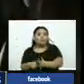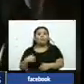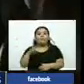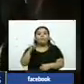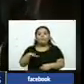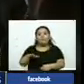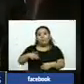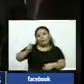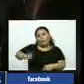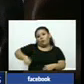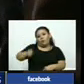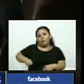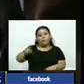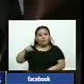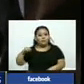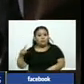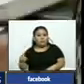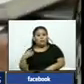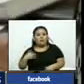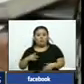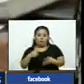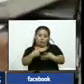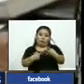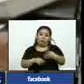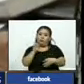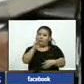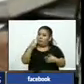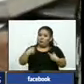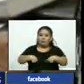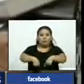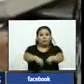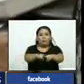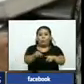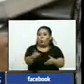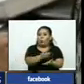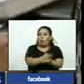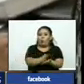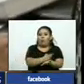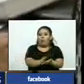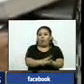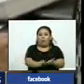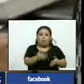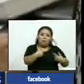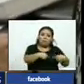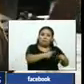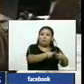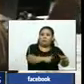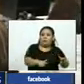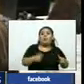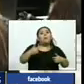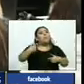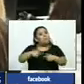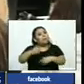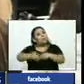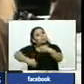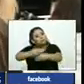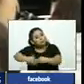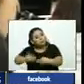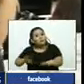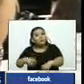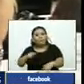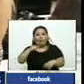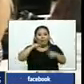de Santa Tecla resolvió la instrucción formal sin medidas contra los dos tesoreros y el alcalde de Santa Tecla por